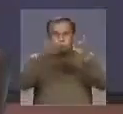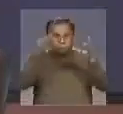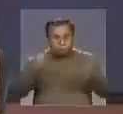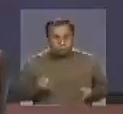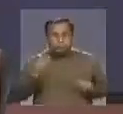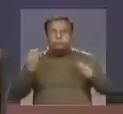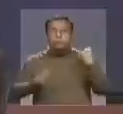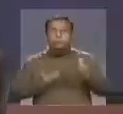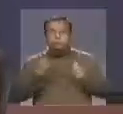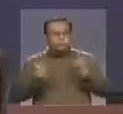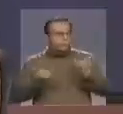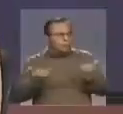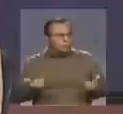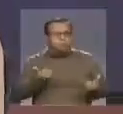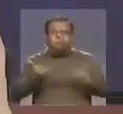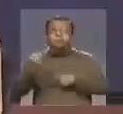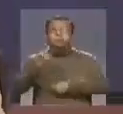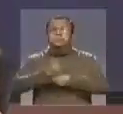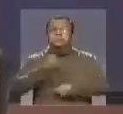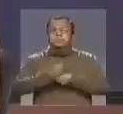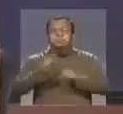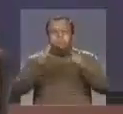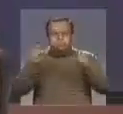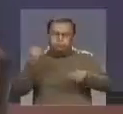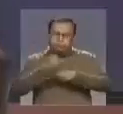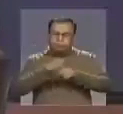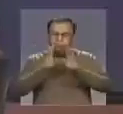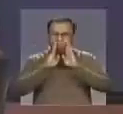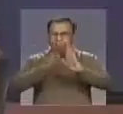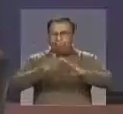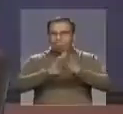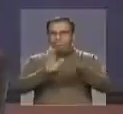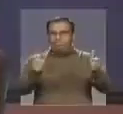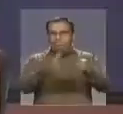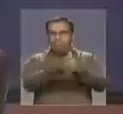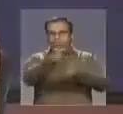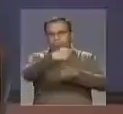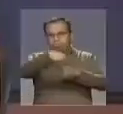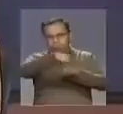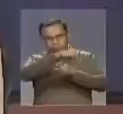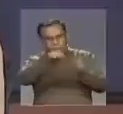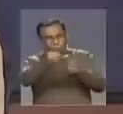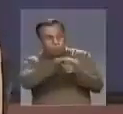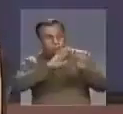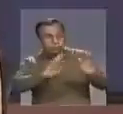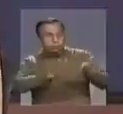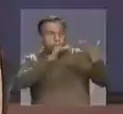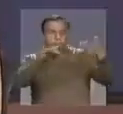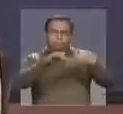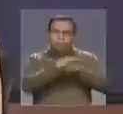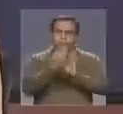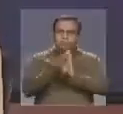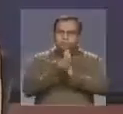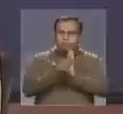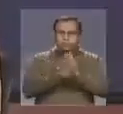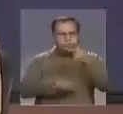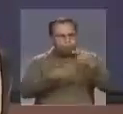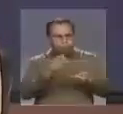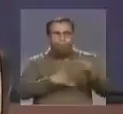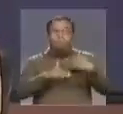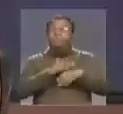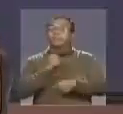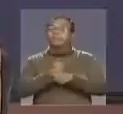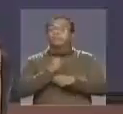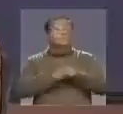rindan cuentas de qué es lo que se está haciendo para atender a toda esta población, para mejorar condiciones de acceso a la educación, acceso